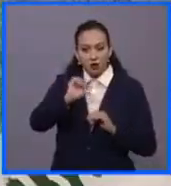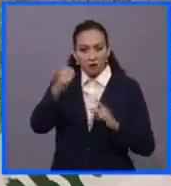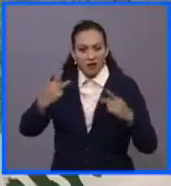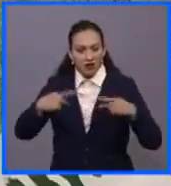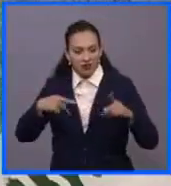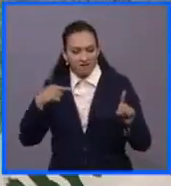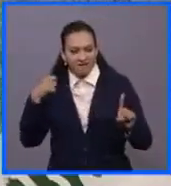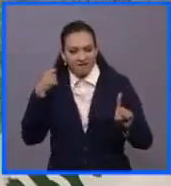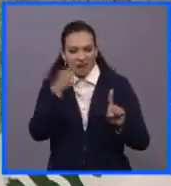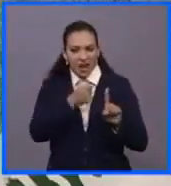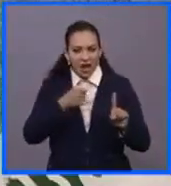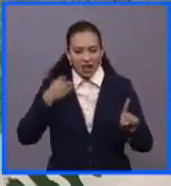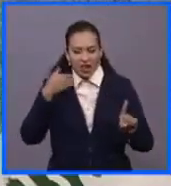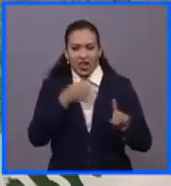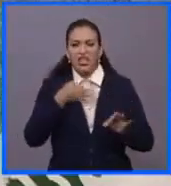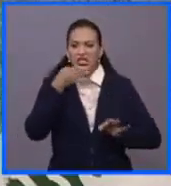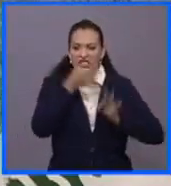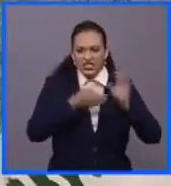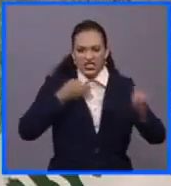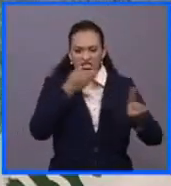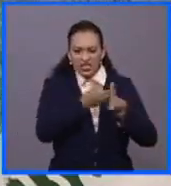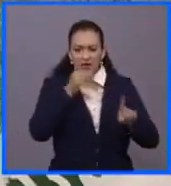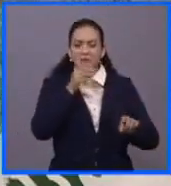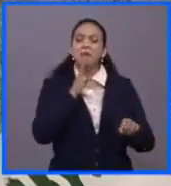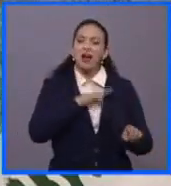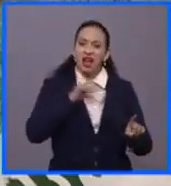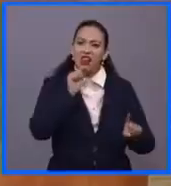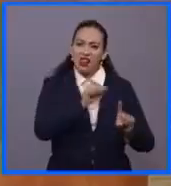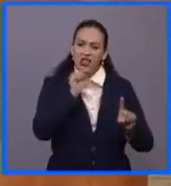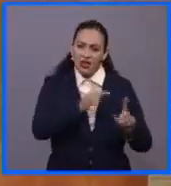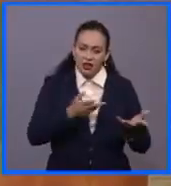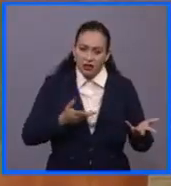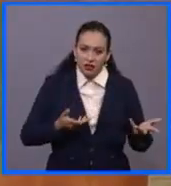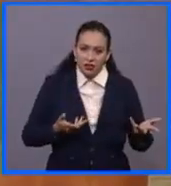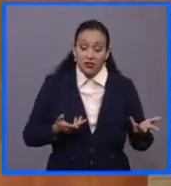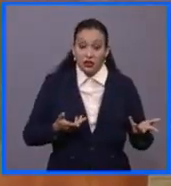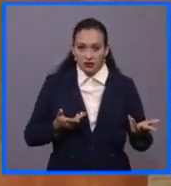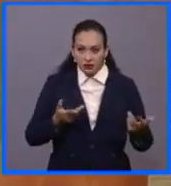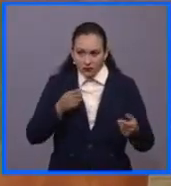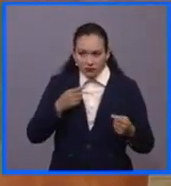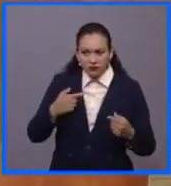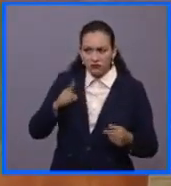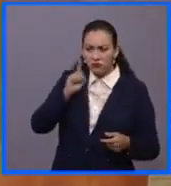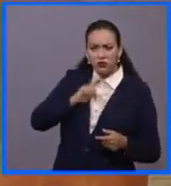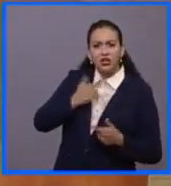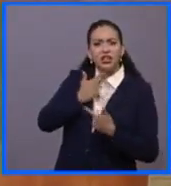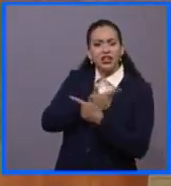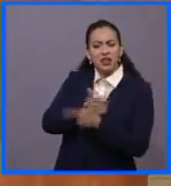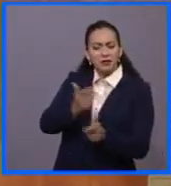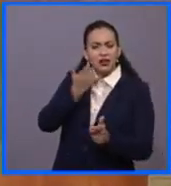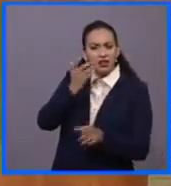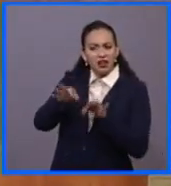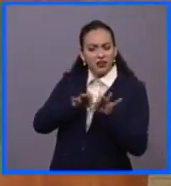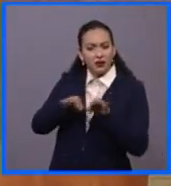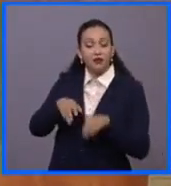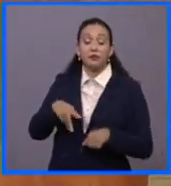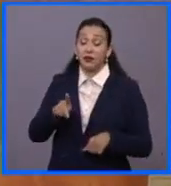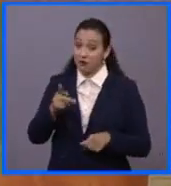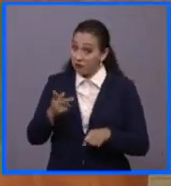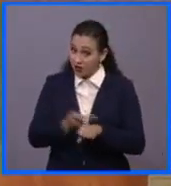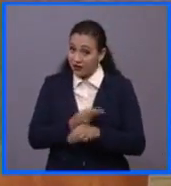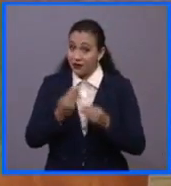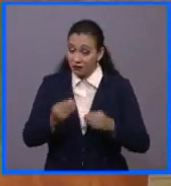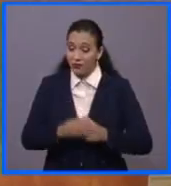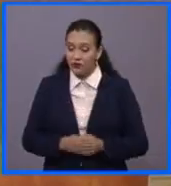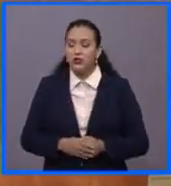Tribunal Electoral como parte de sus cápsulas desde la tercera Voces Electorales. Señaló que este tipo de violencia no solo